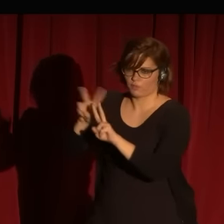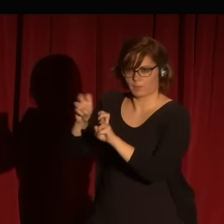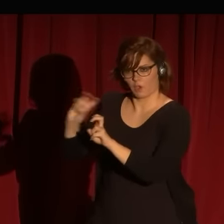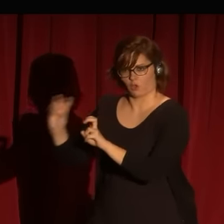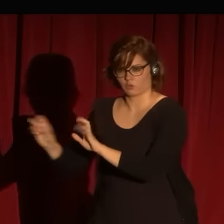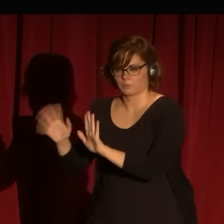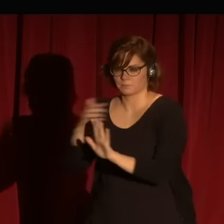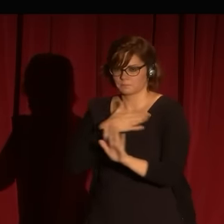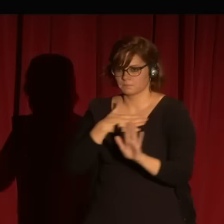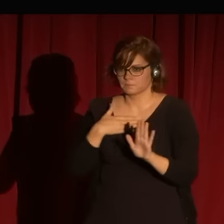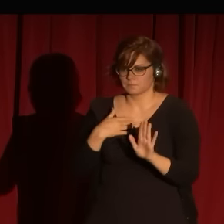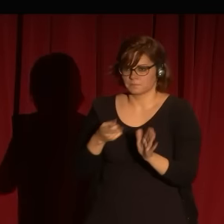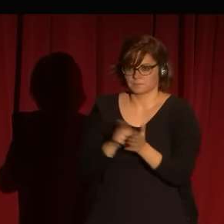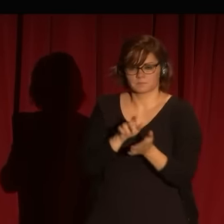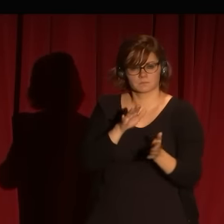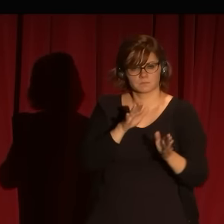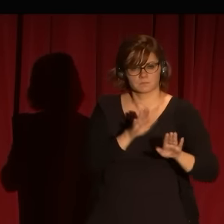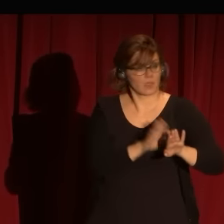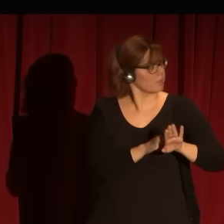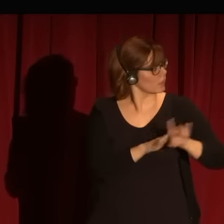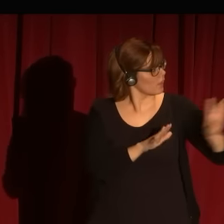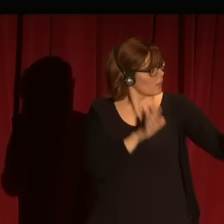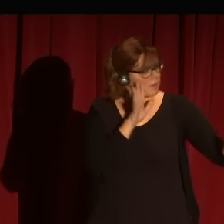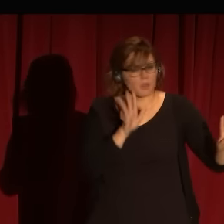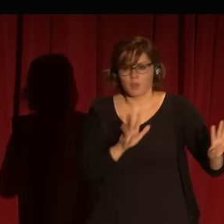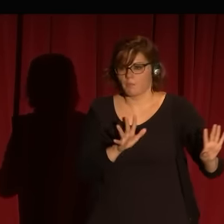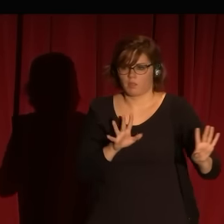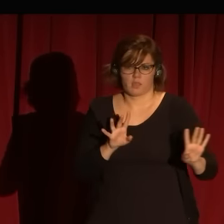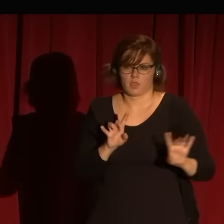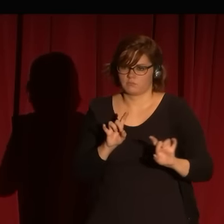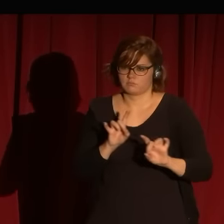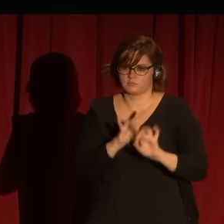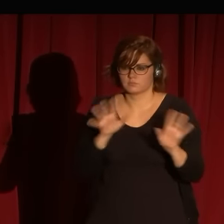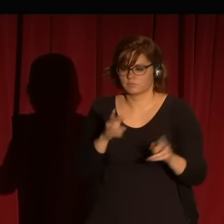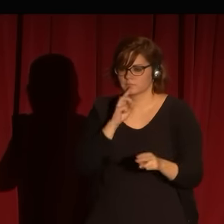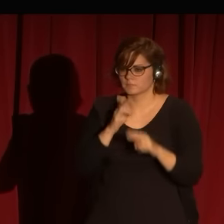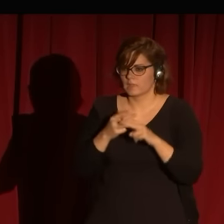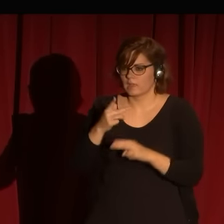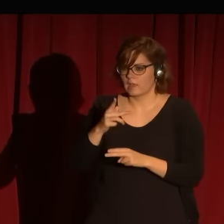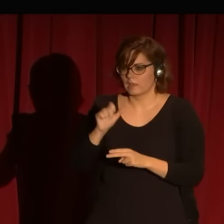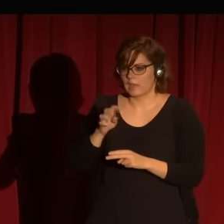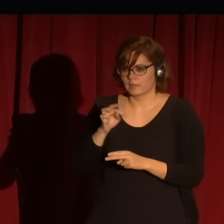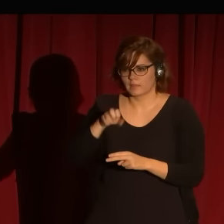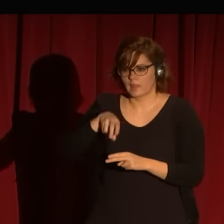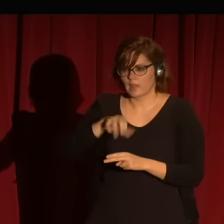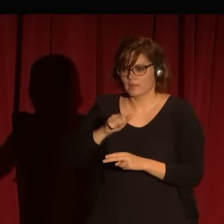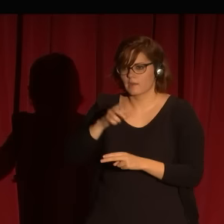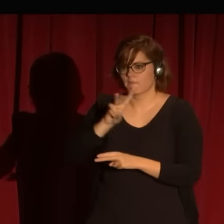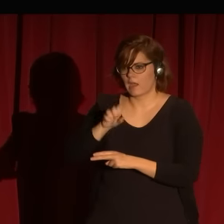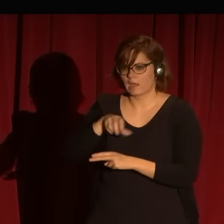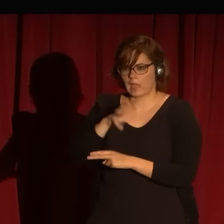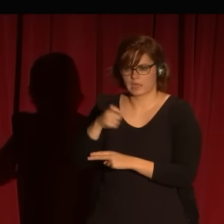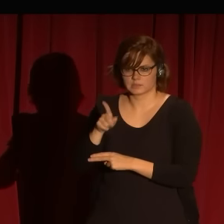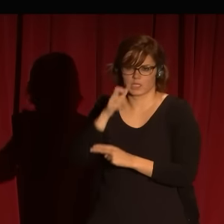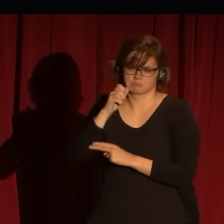eh lo que veis a la izquierda es una es quizás su precedente más claro esta mujer se llama Catherine van hemessen es la hija de un tal